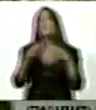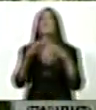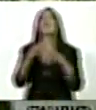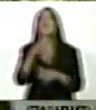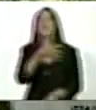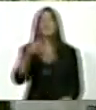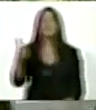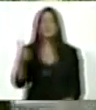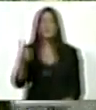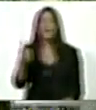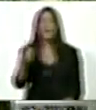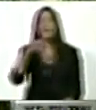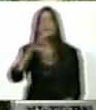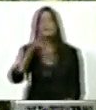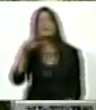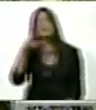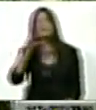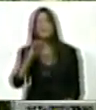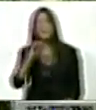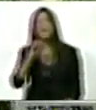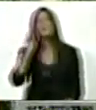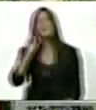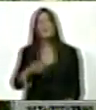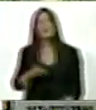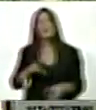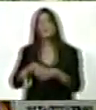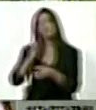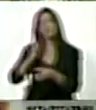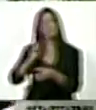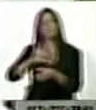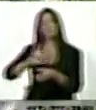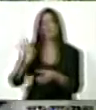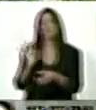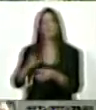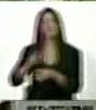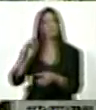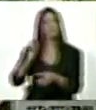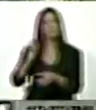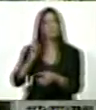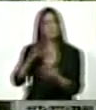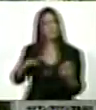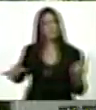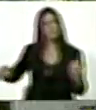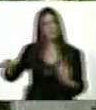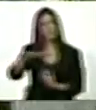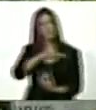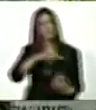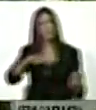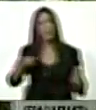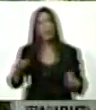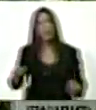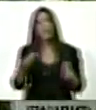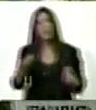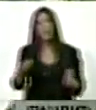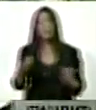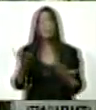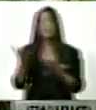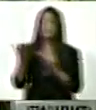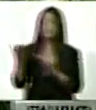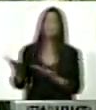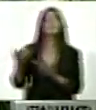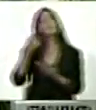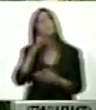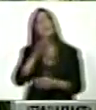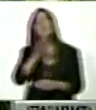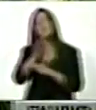Chugo Torrealba, debía salir de la mesa de la unidad. En medio de este panorama, ¿cómo vislumbra usted el